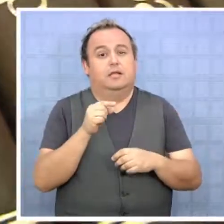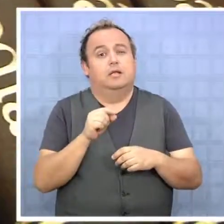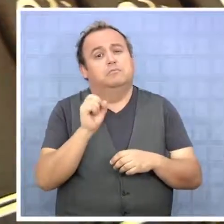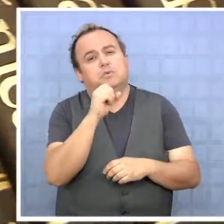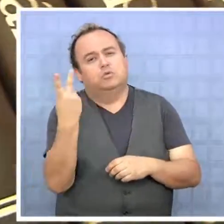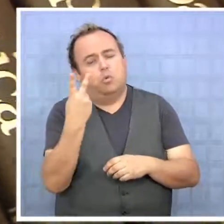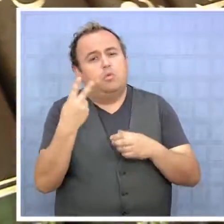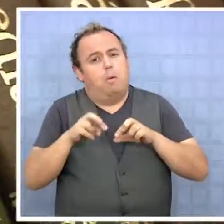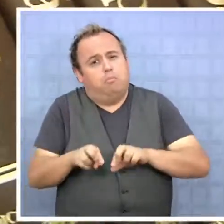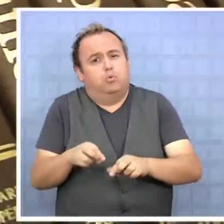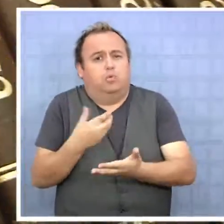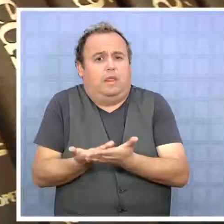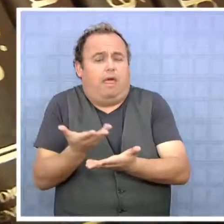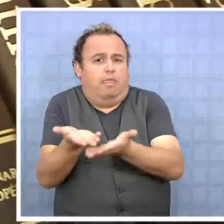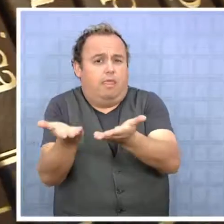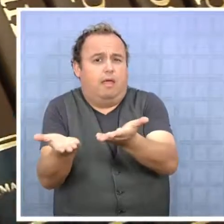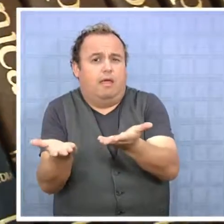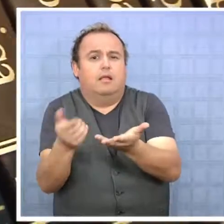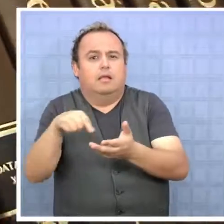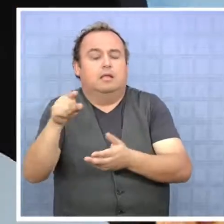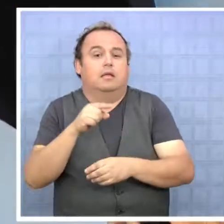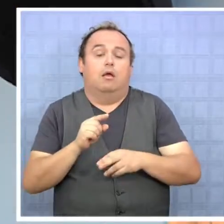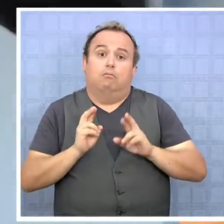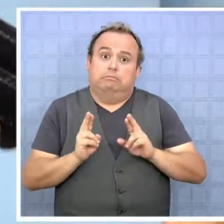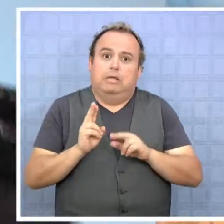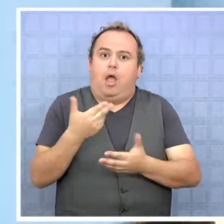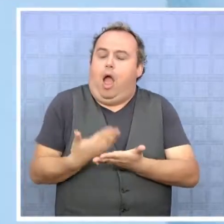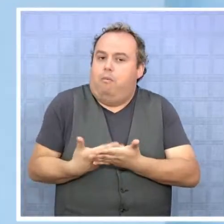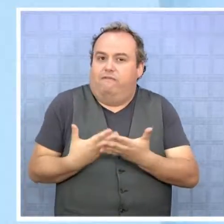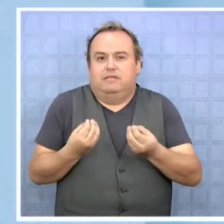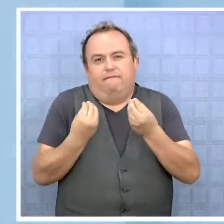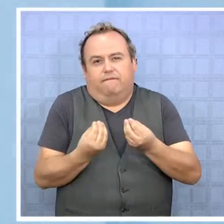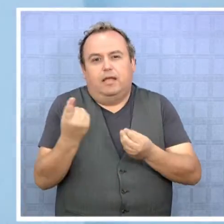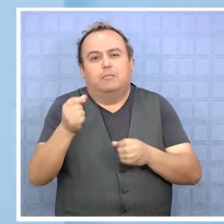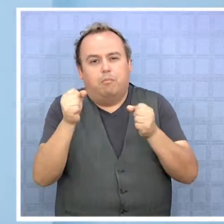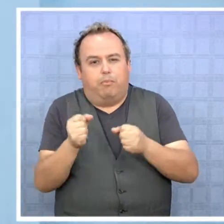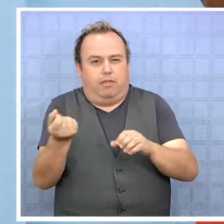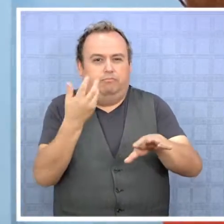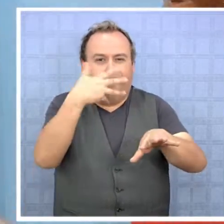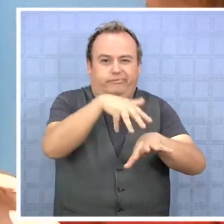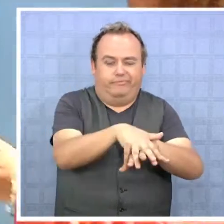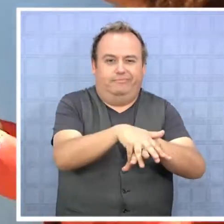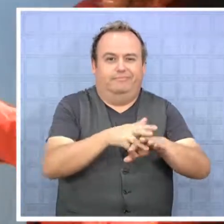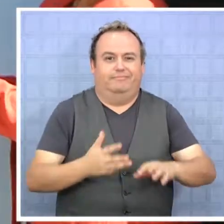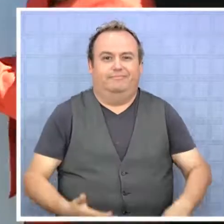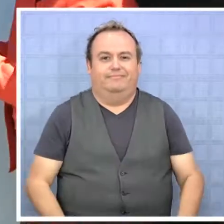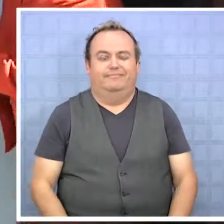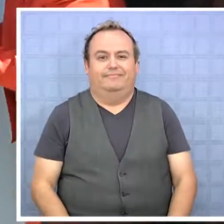segunda oportunidad, pero la idea es que la sepan aprovechar y logren reinsertarse.